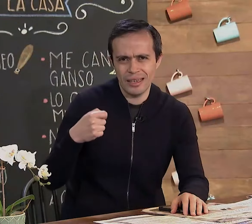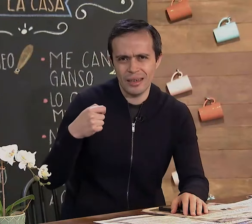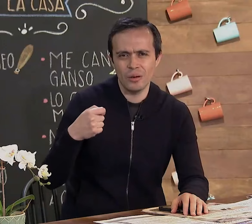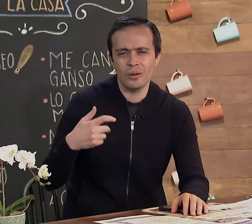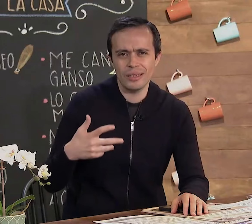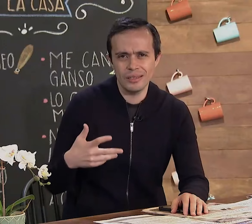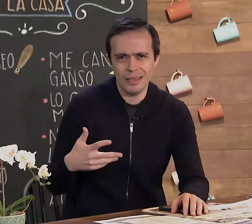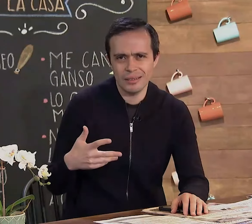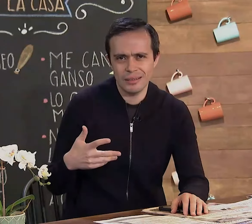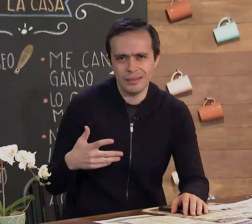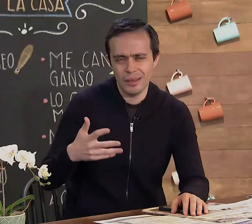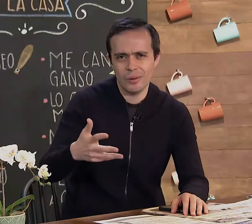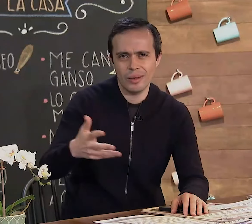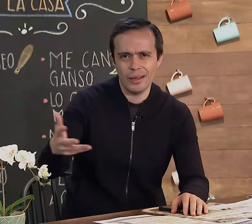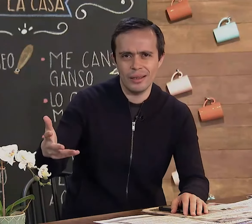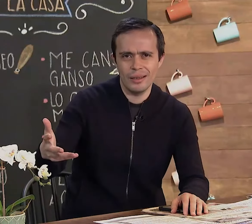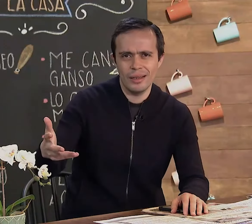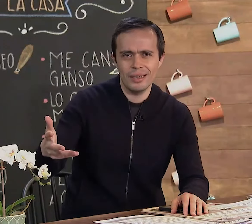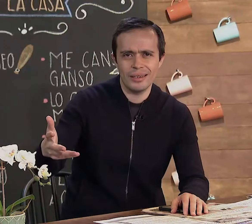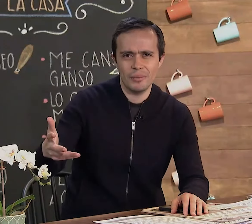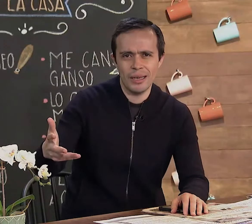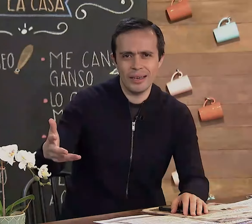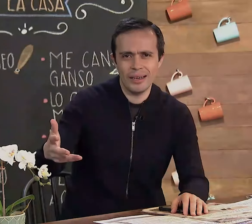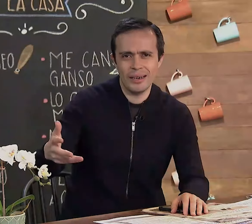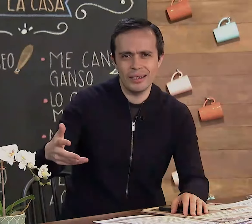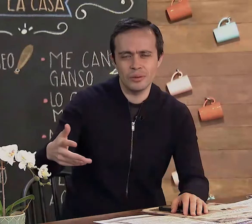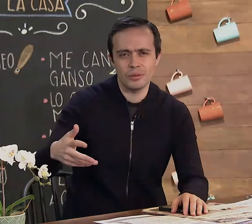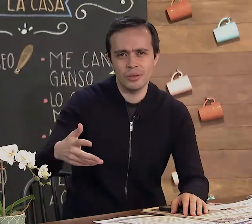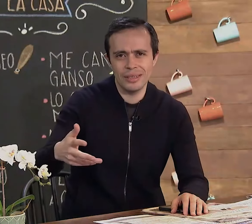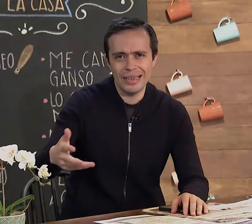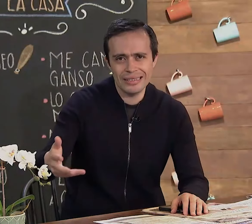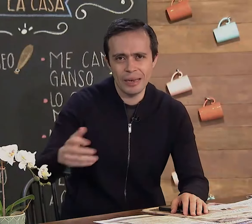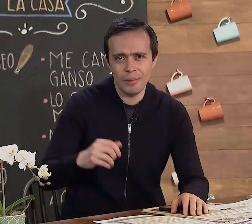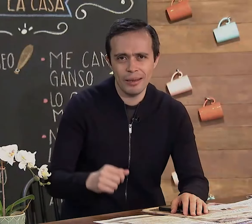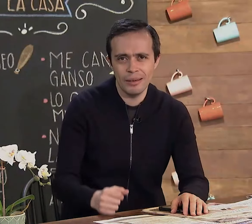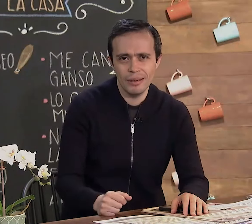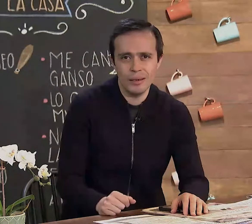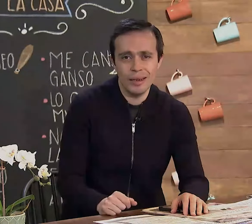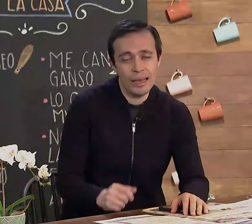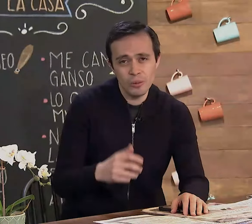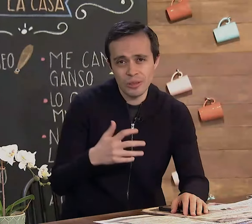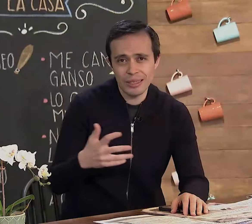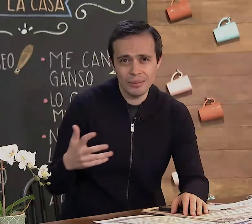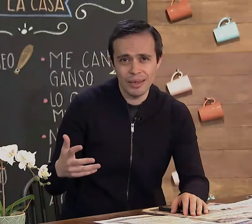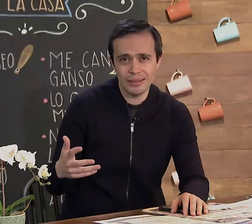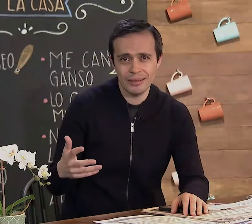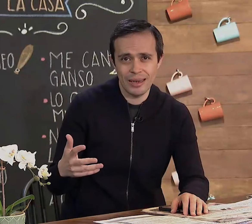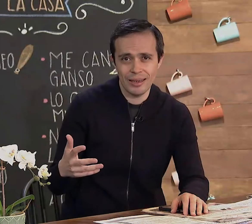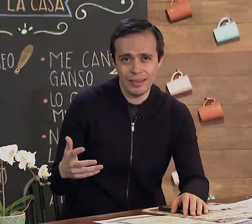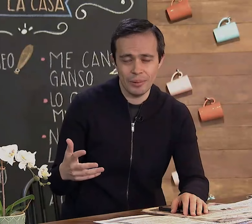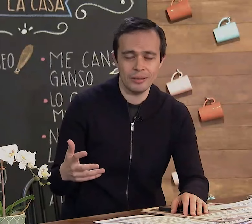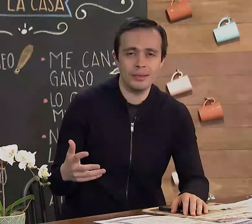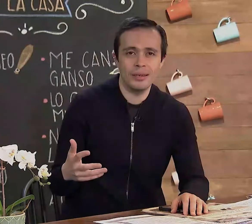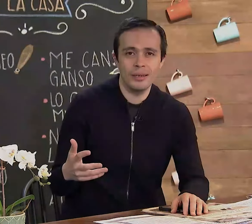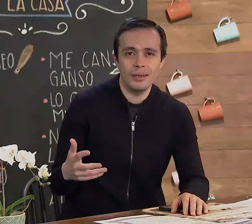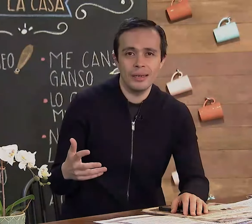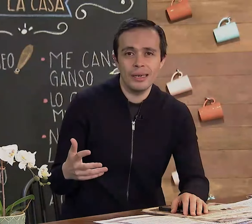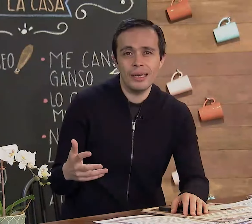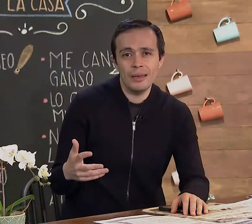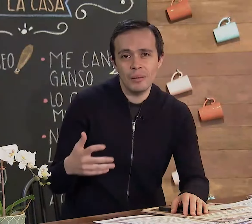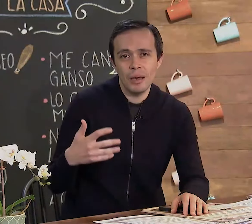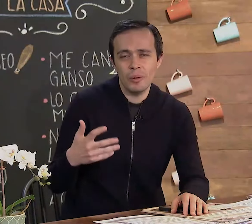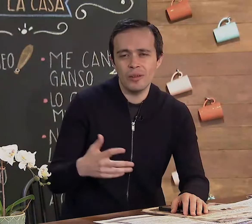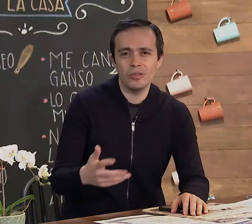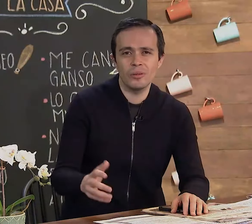disfraces de ecologistas diciendo que el tren Maya era la destrucción de la selva Hay muchísimas narrativas